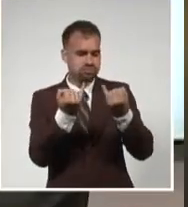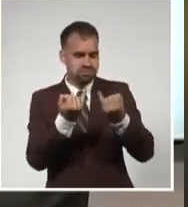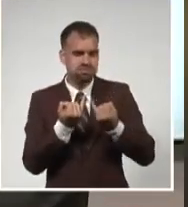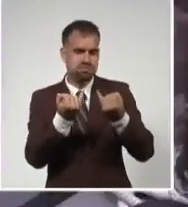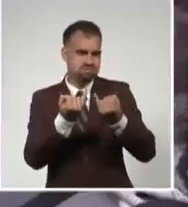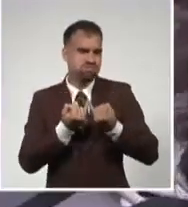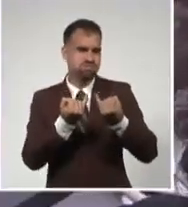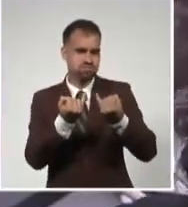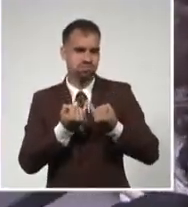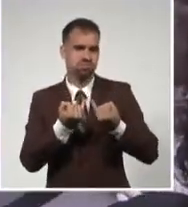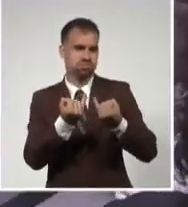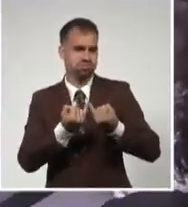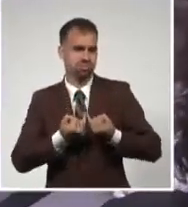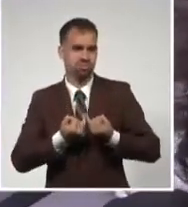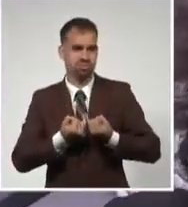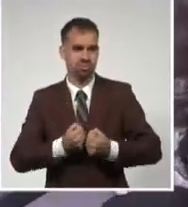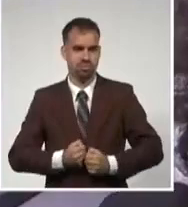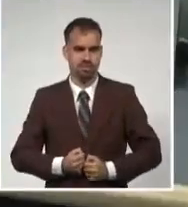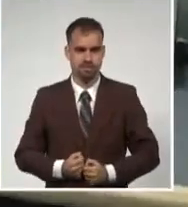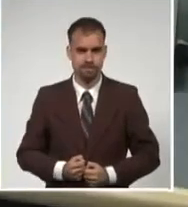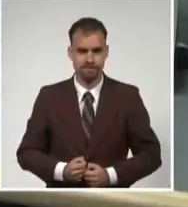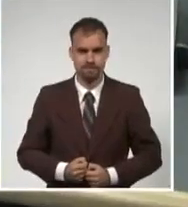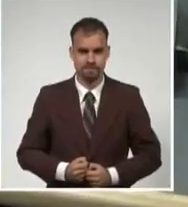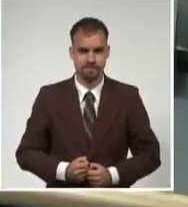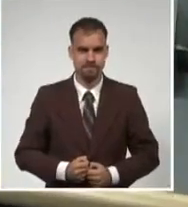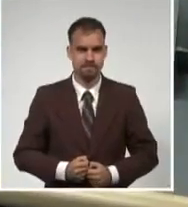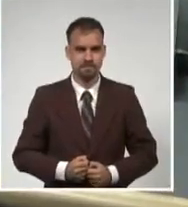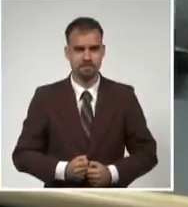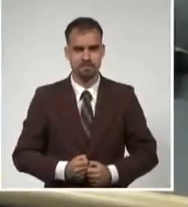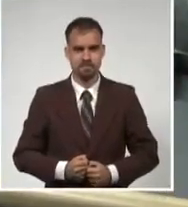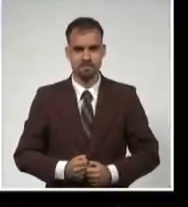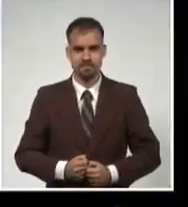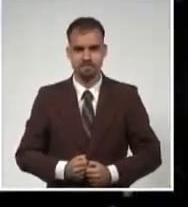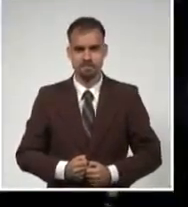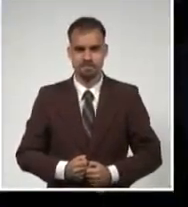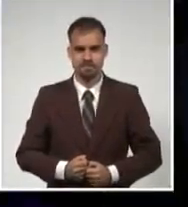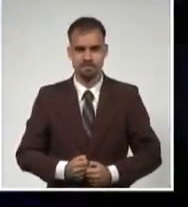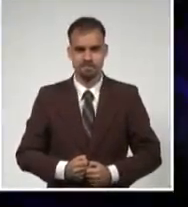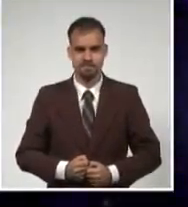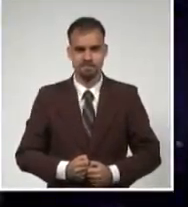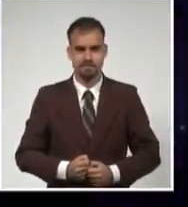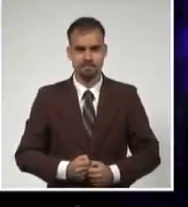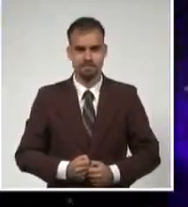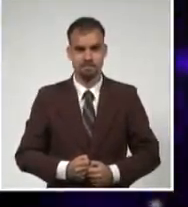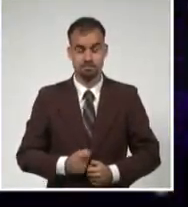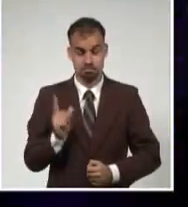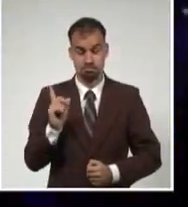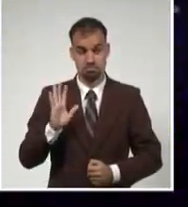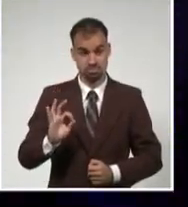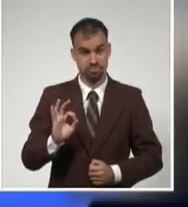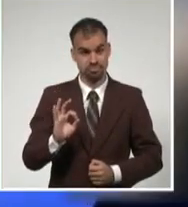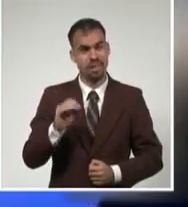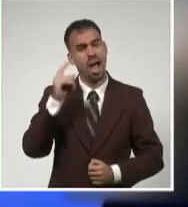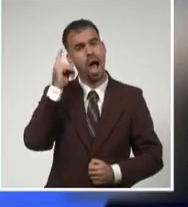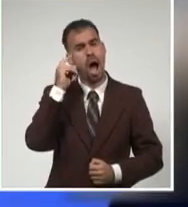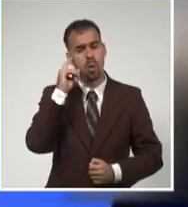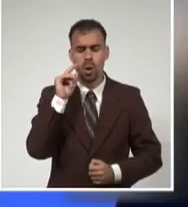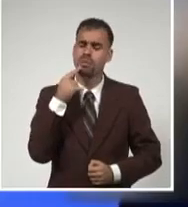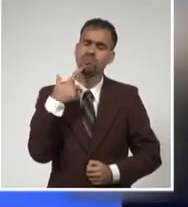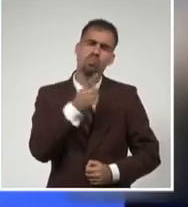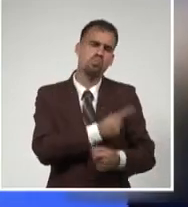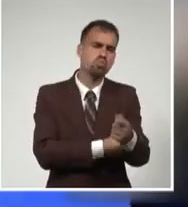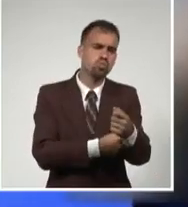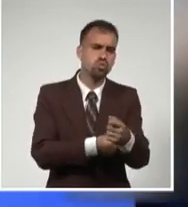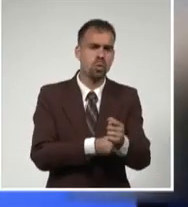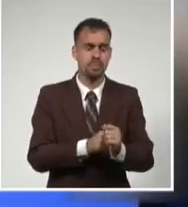nombre y dirección, su voz y su heroicidad replicándose en el triunfo común. El espacio sagrado del abuelo, la última lección del día